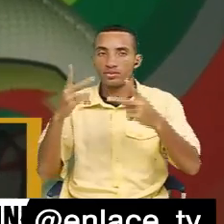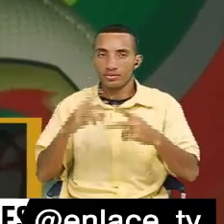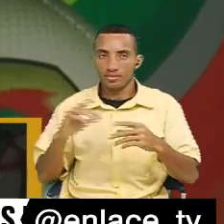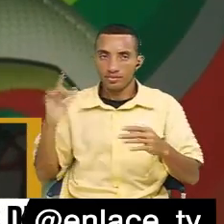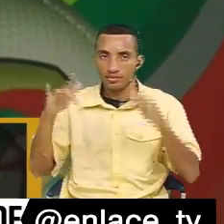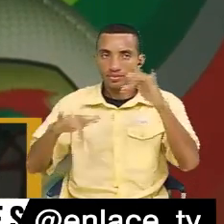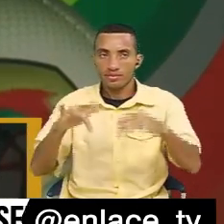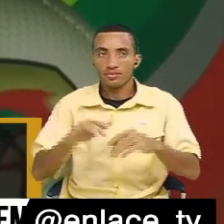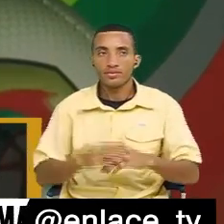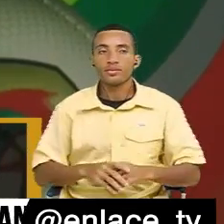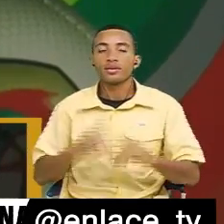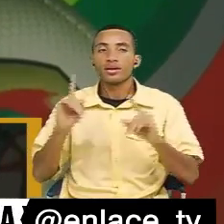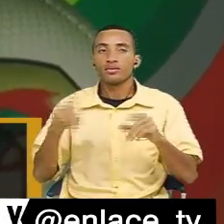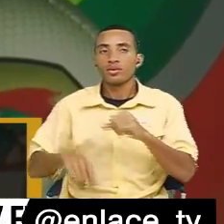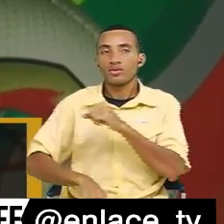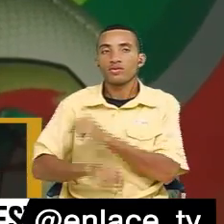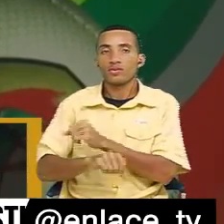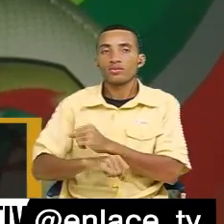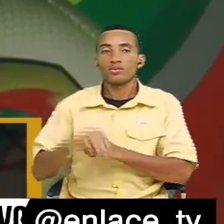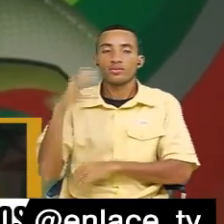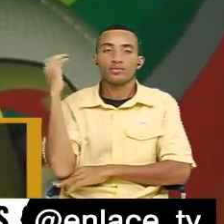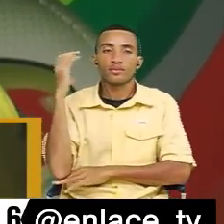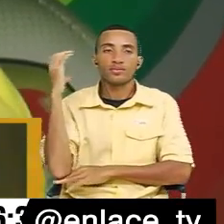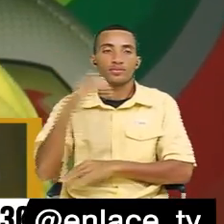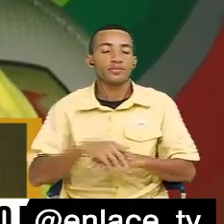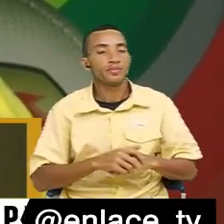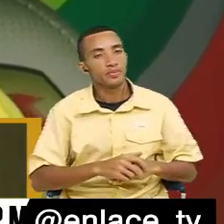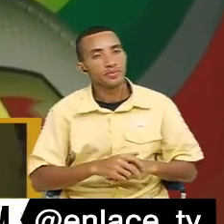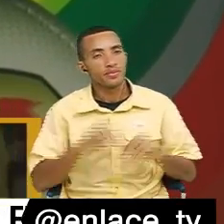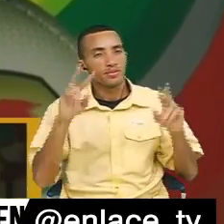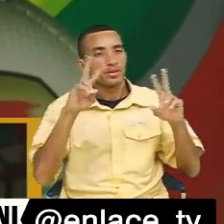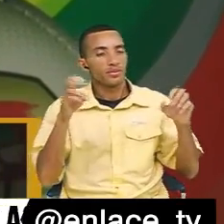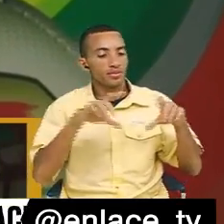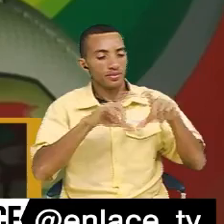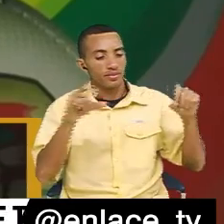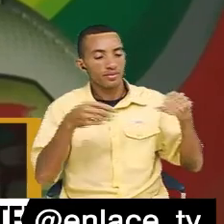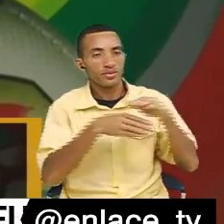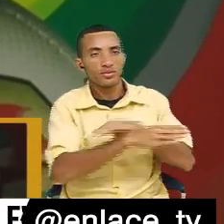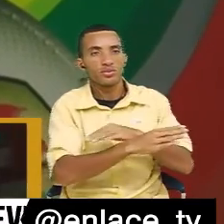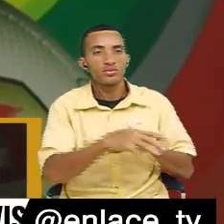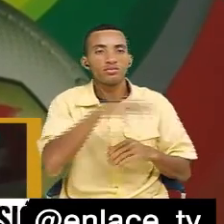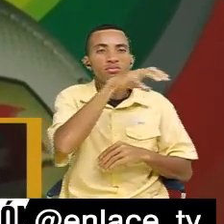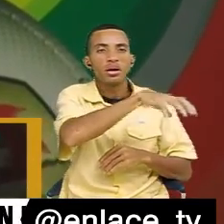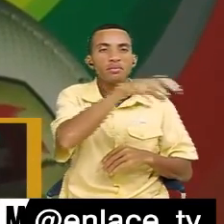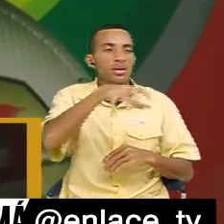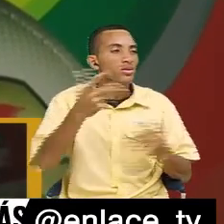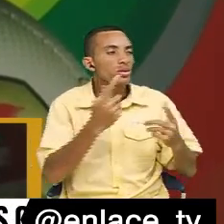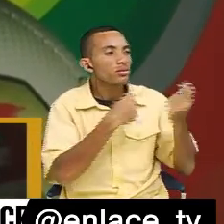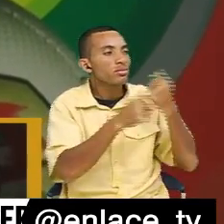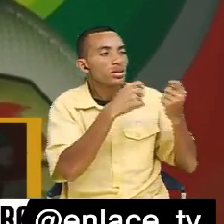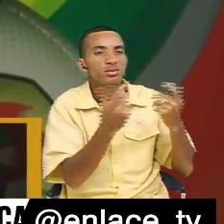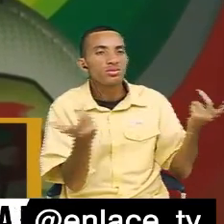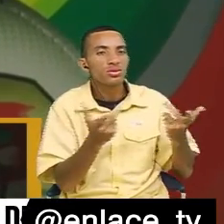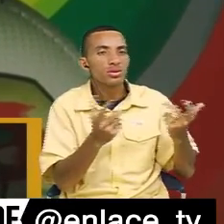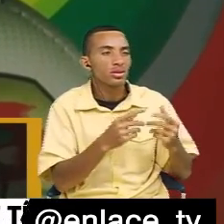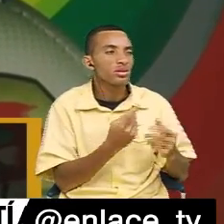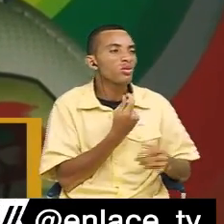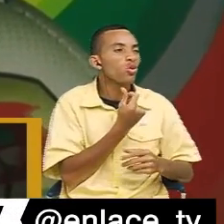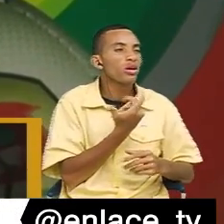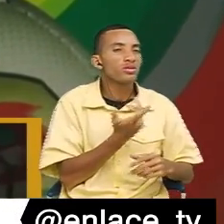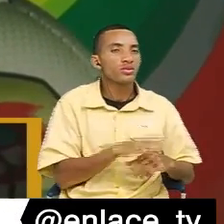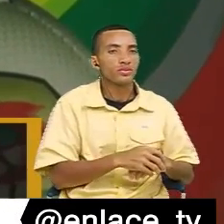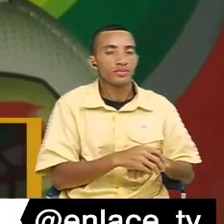porque esto es el fútbol colombiano. Bueno, William, hablando también de boletería, ¿cuáles son los puntos autorizados? Y hablemos también de precios de boletas.